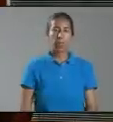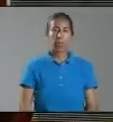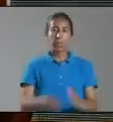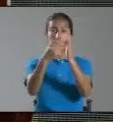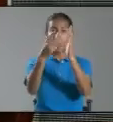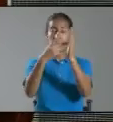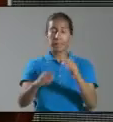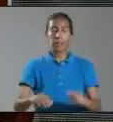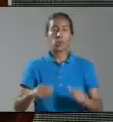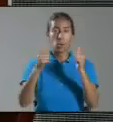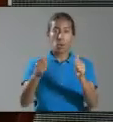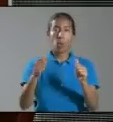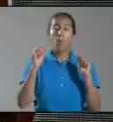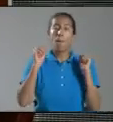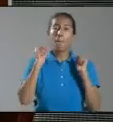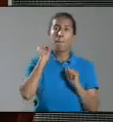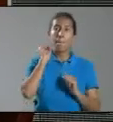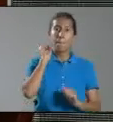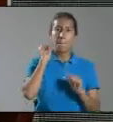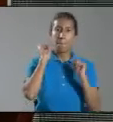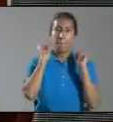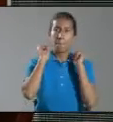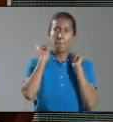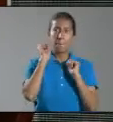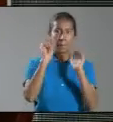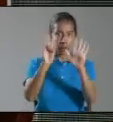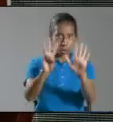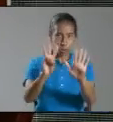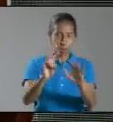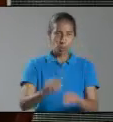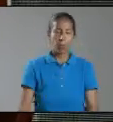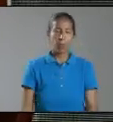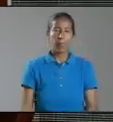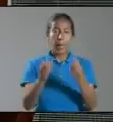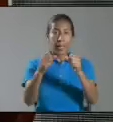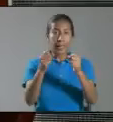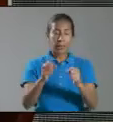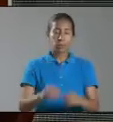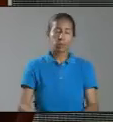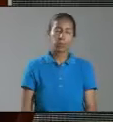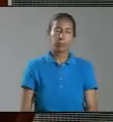del capítulo 2 de Hechos, que lo vamos a leer en un momento, Él dice,